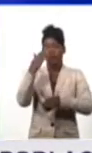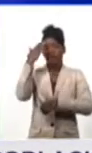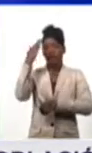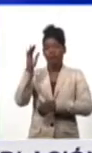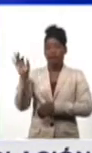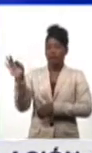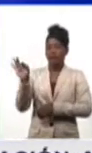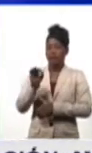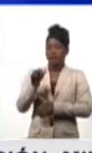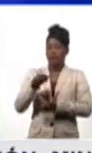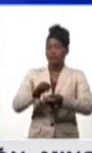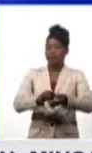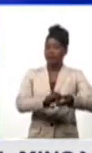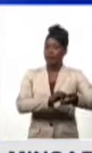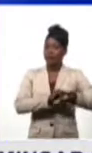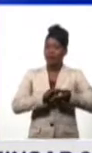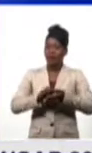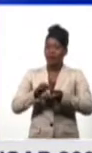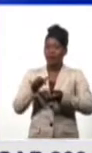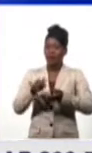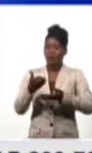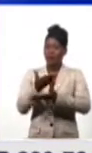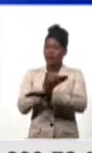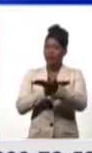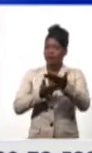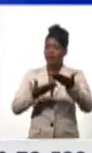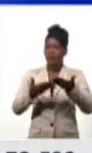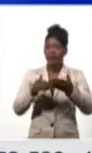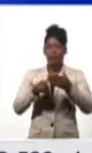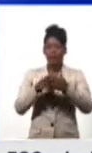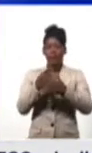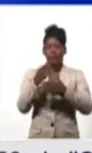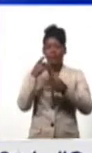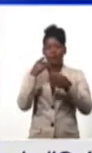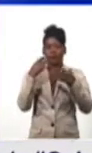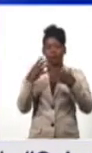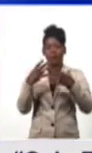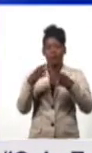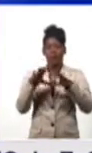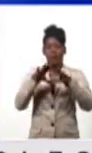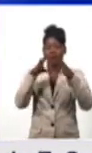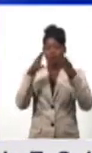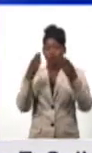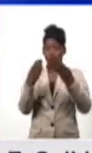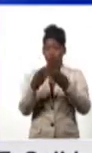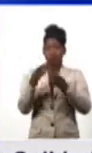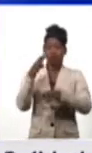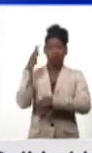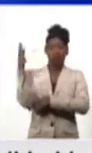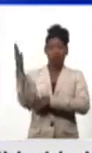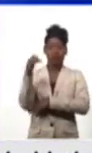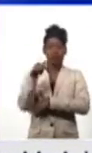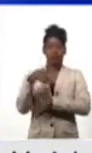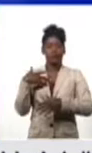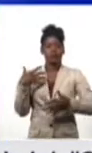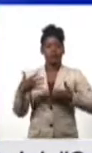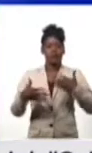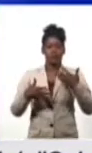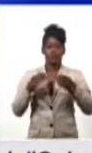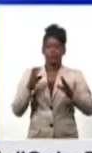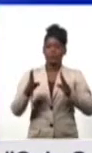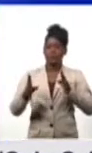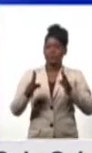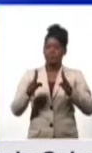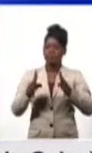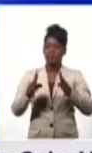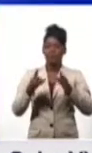aquí en nuestro estudio por el Día Mundial del Medio Ambiente. Imagino que también hoy estarán celebrando, festejando esta jornada al interno,